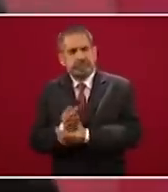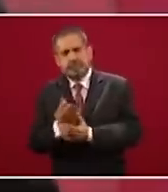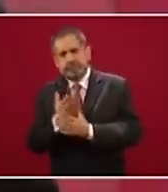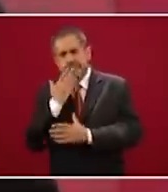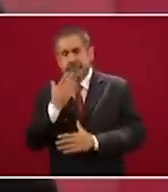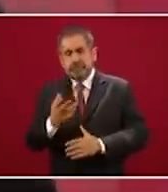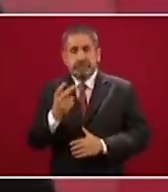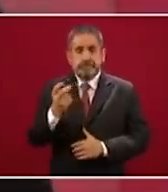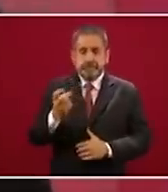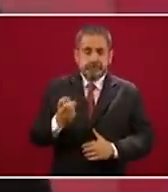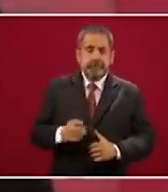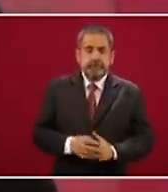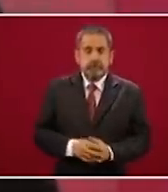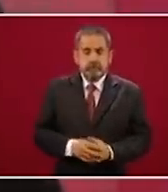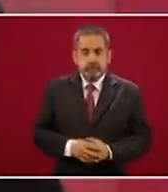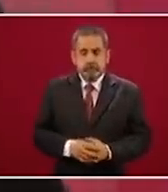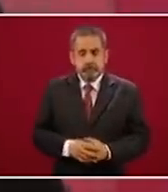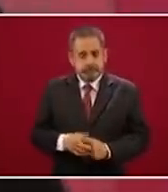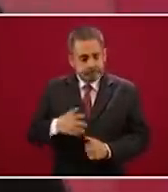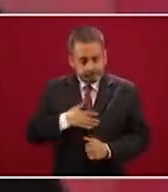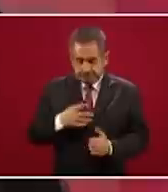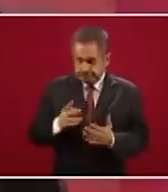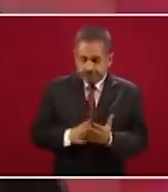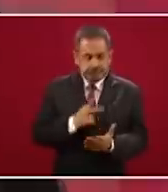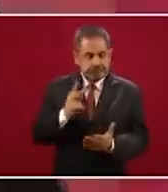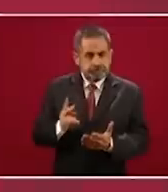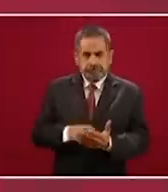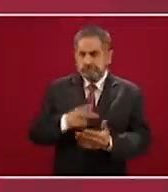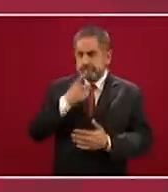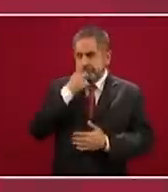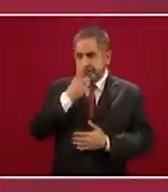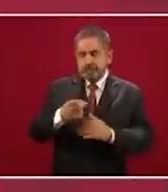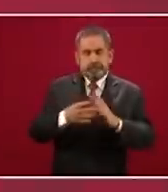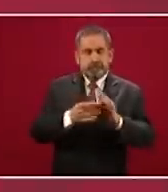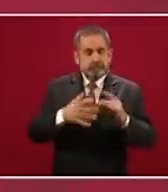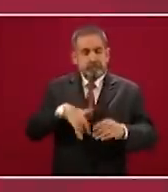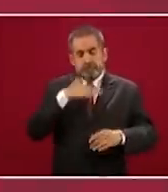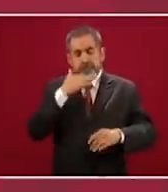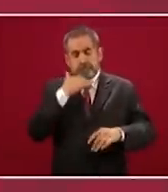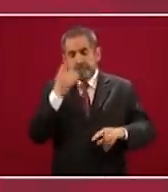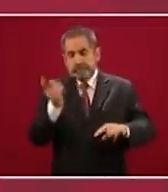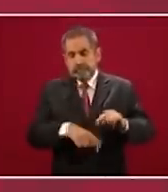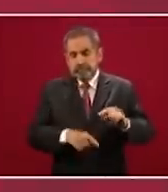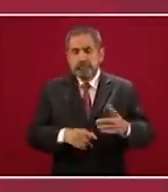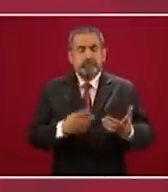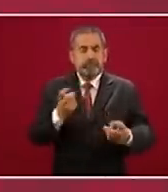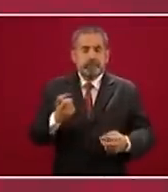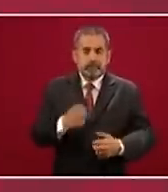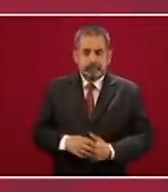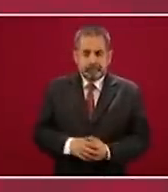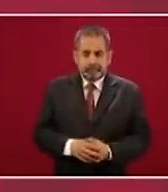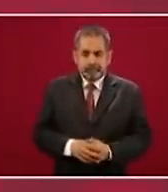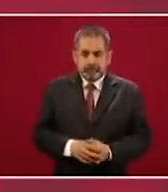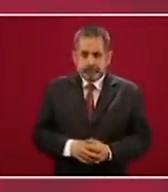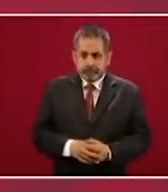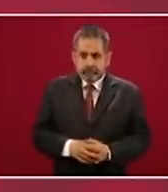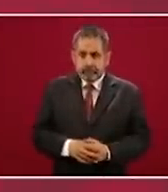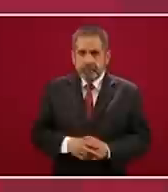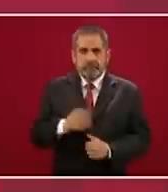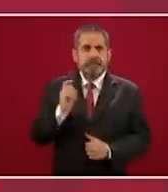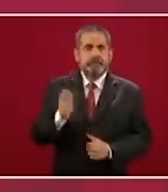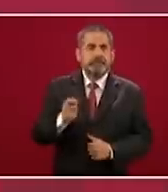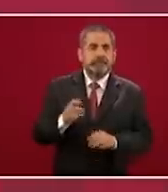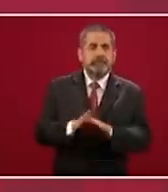Por eso mi insistencia en el combate a la corrupción. Y no solo es para